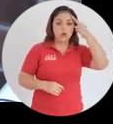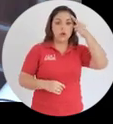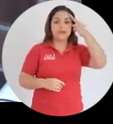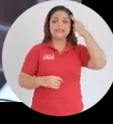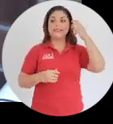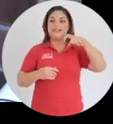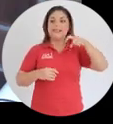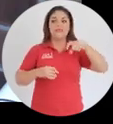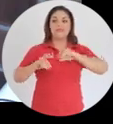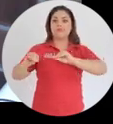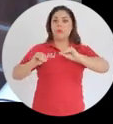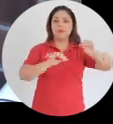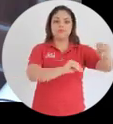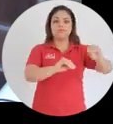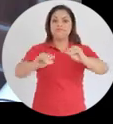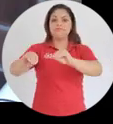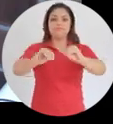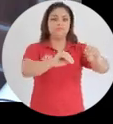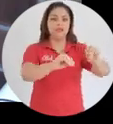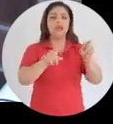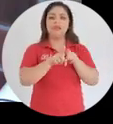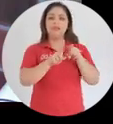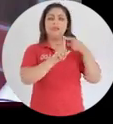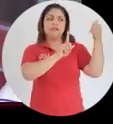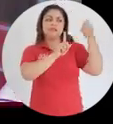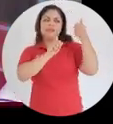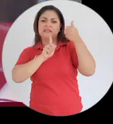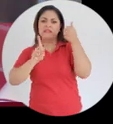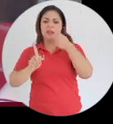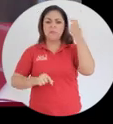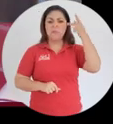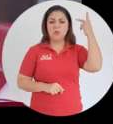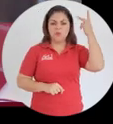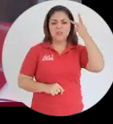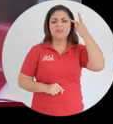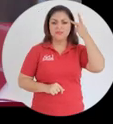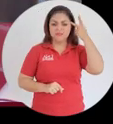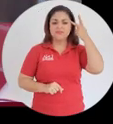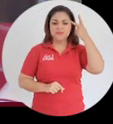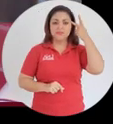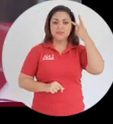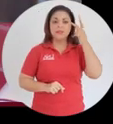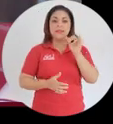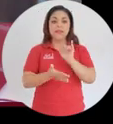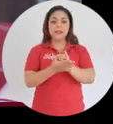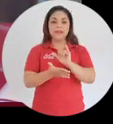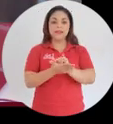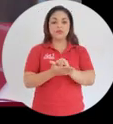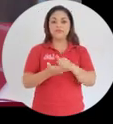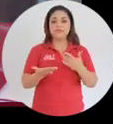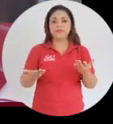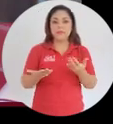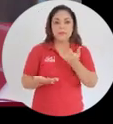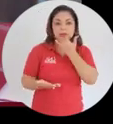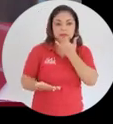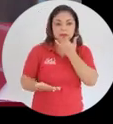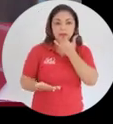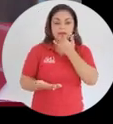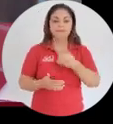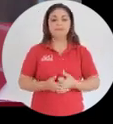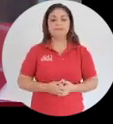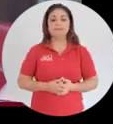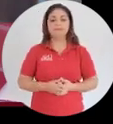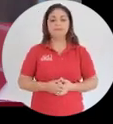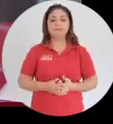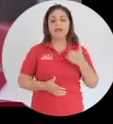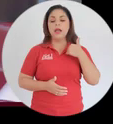razones, ¿verdad? Para la movilización, también la persecución política. ¿verdad? Y esto pues era